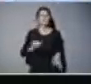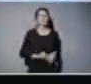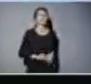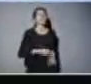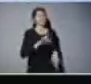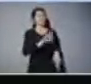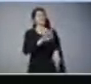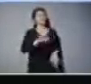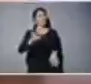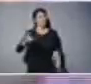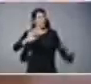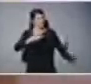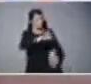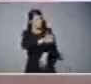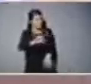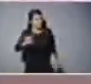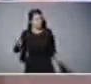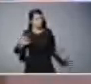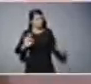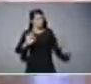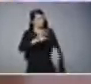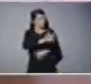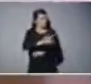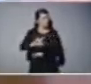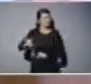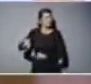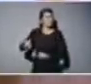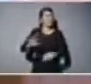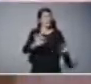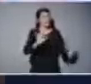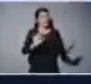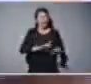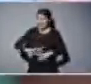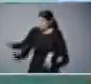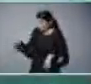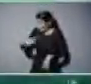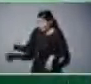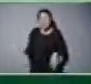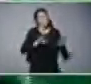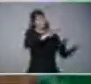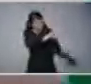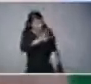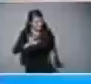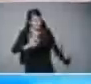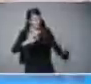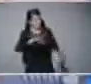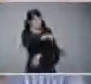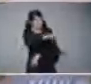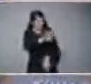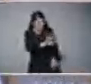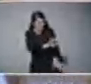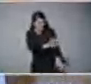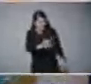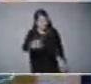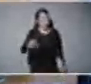Sí, sí, sí, eso sí, sí, sí, eso sí, sí, sí, es así. ¡Que no, que no! Sí, sí, sí, eso sí, sí, sí,